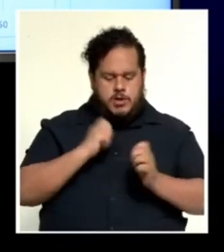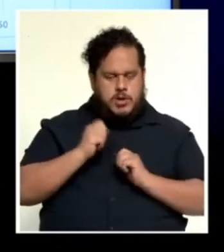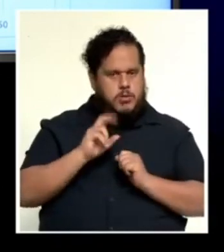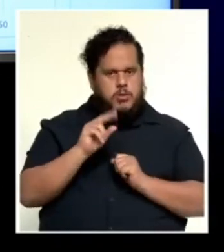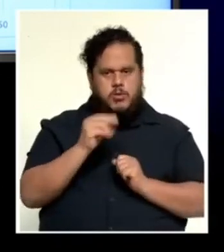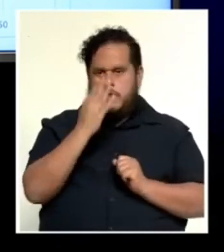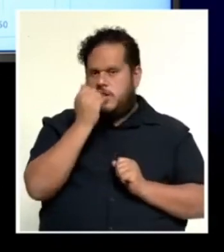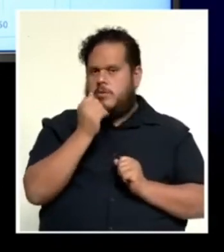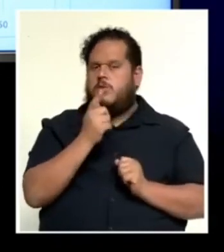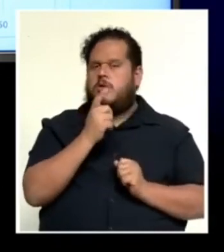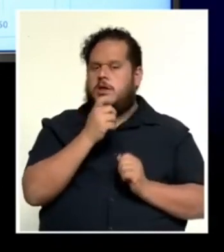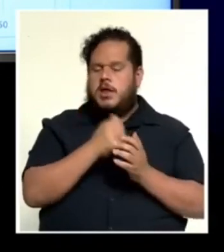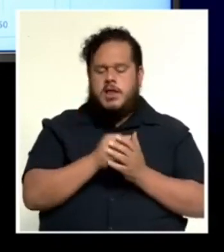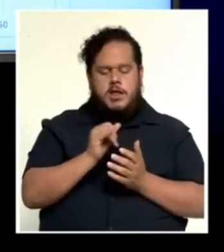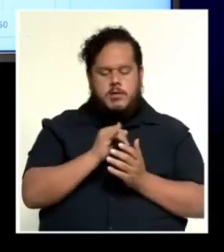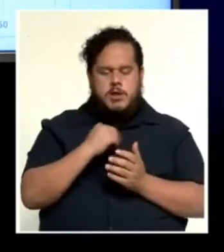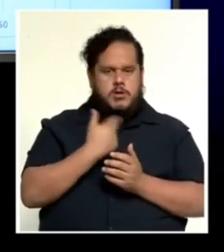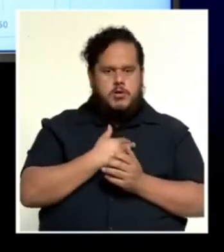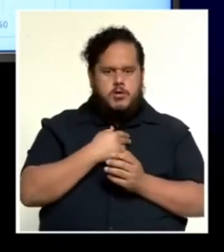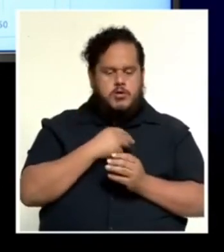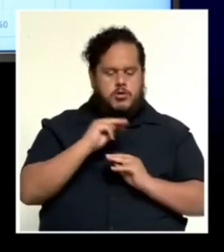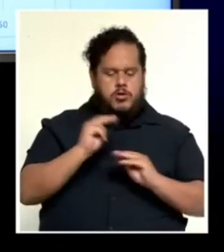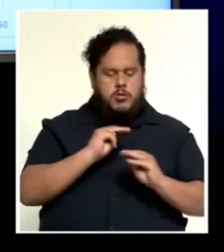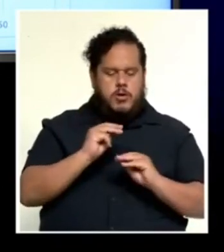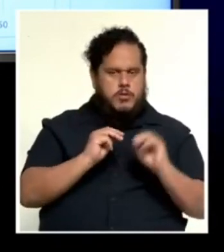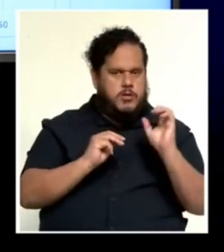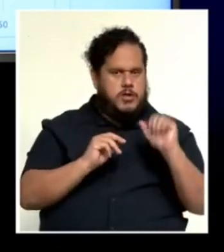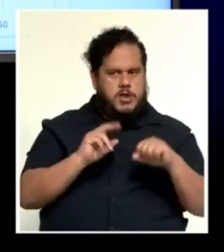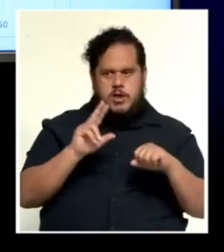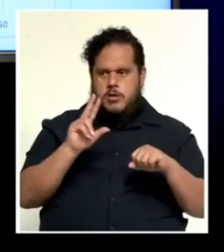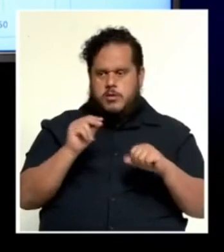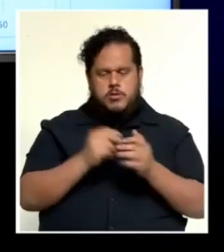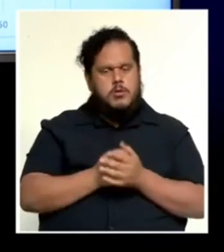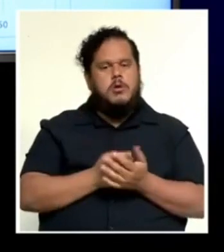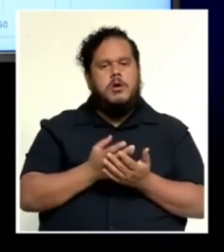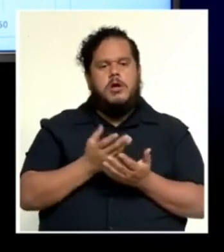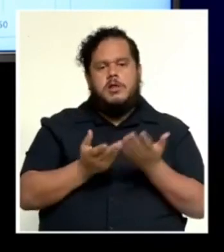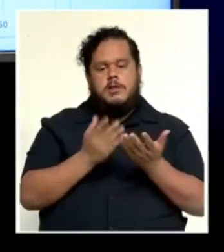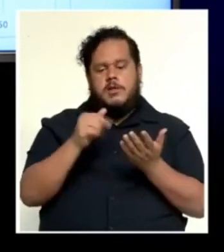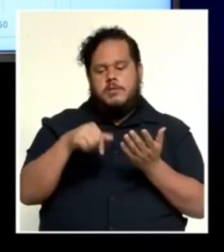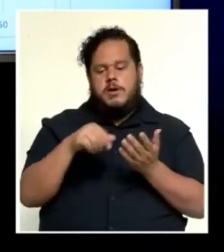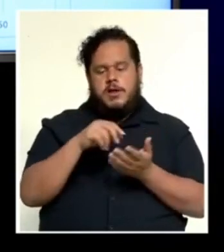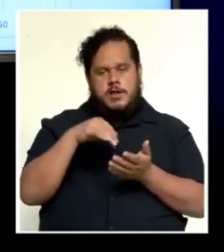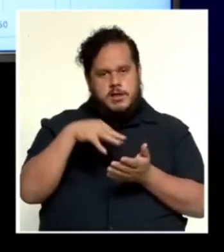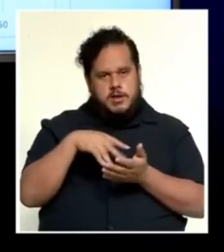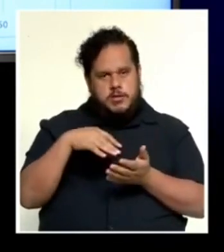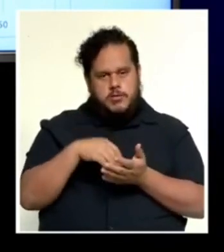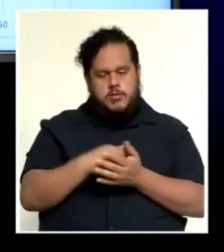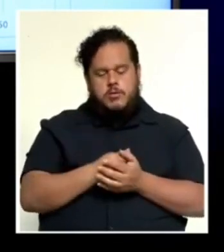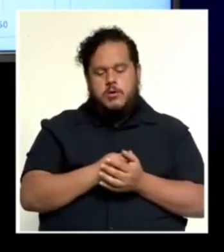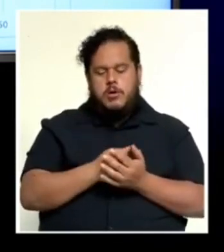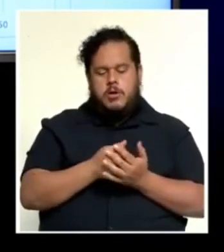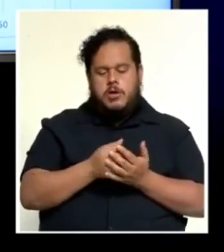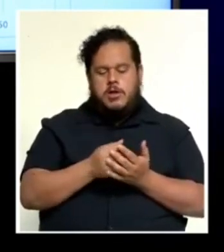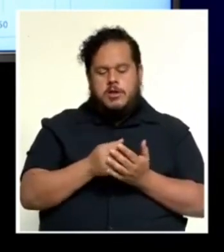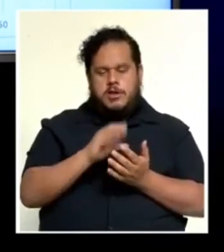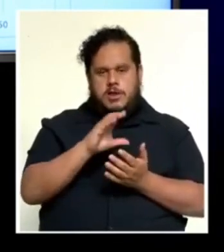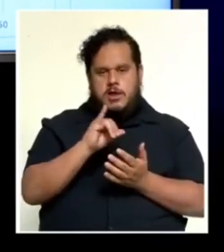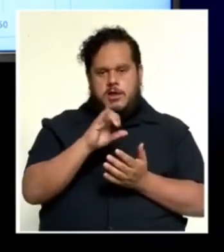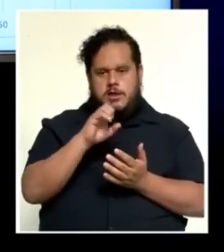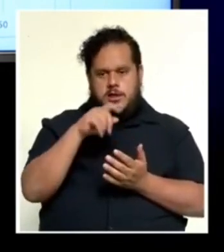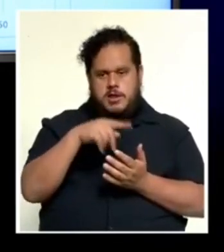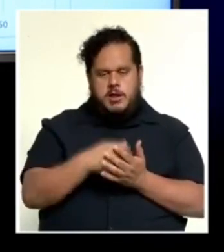por quién, sino también si nos movemos o no. Daniel hacía alusión de que efectivamente para este estudio del Centro de Investigación y Estudios Políticos de la Universidad de Costa